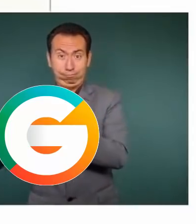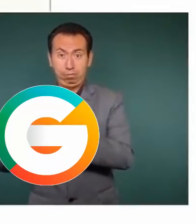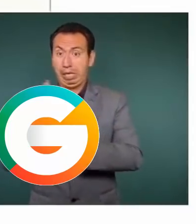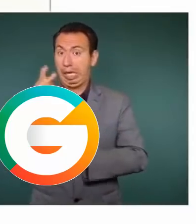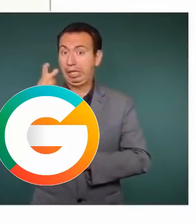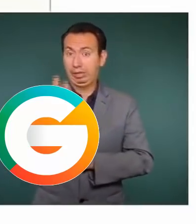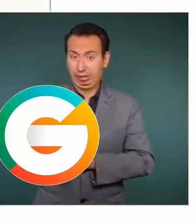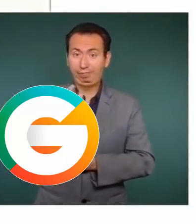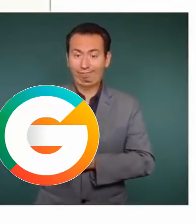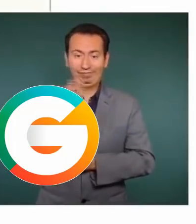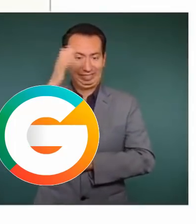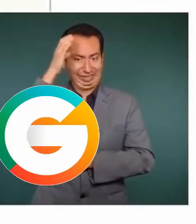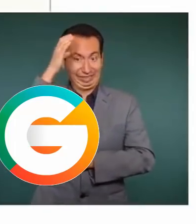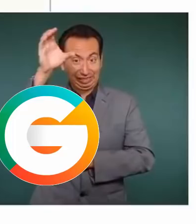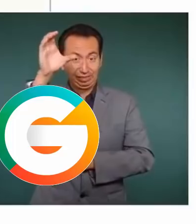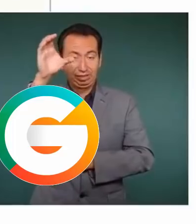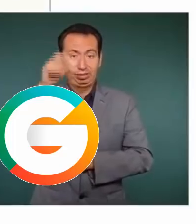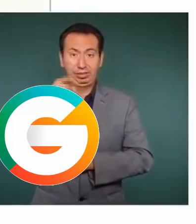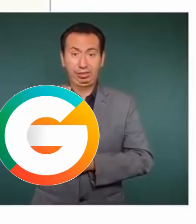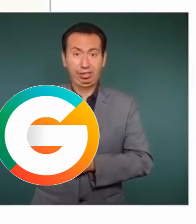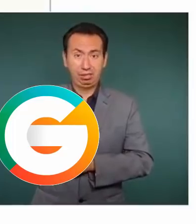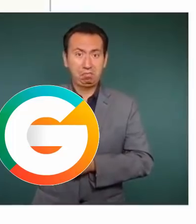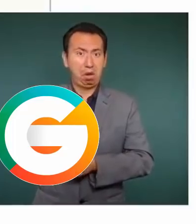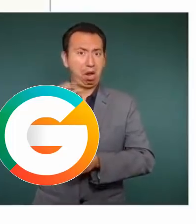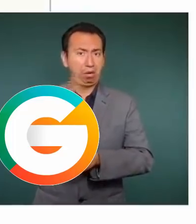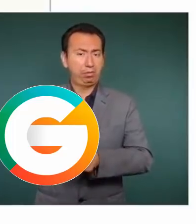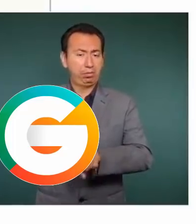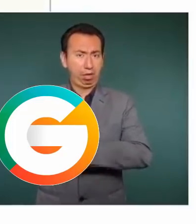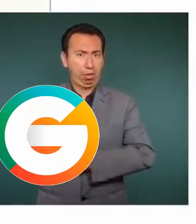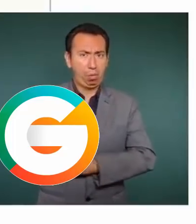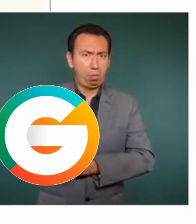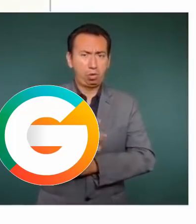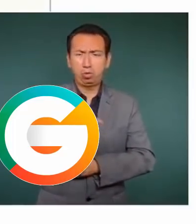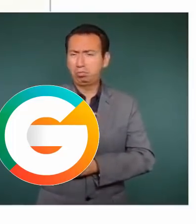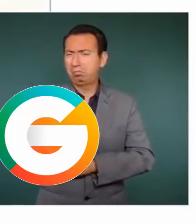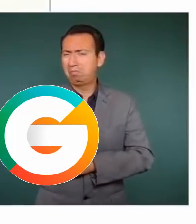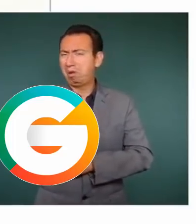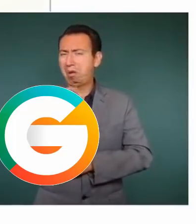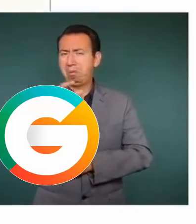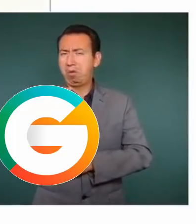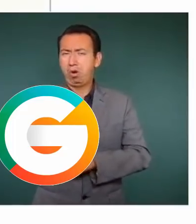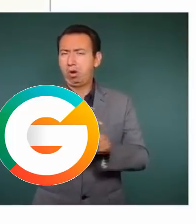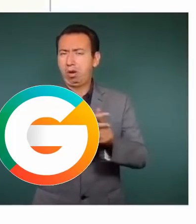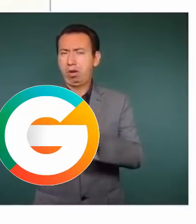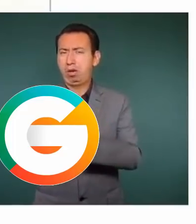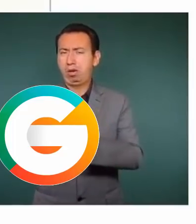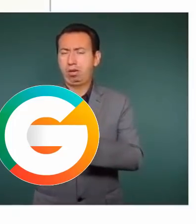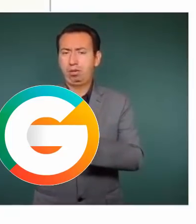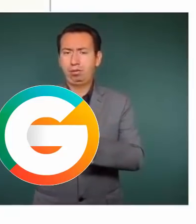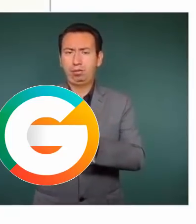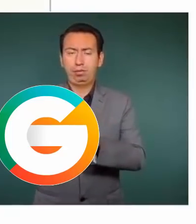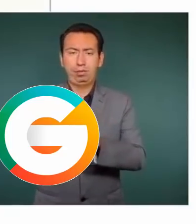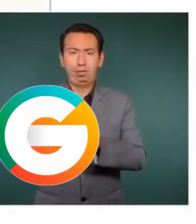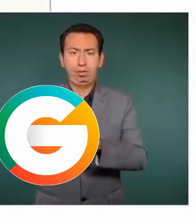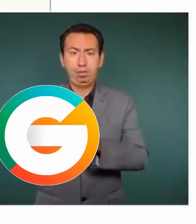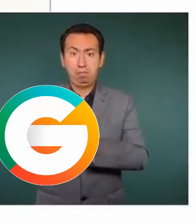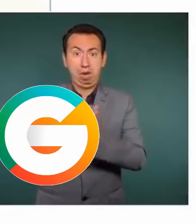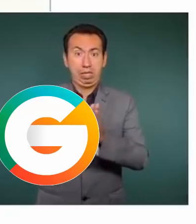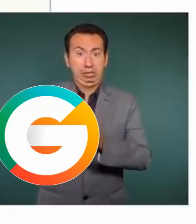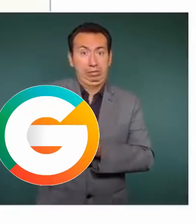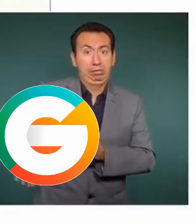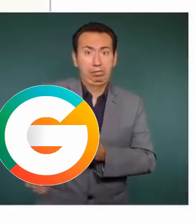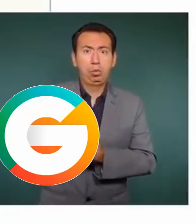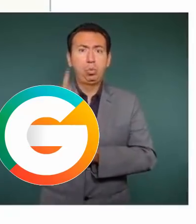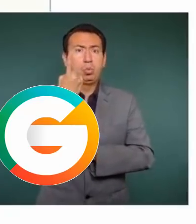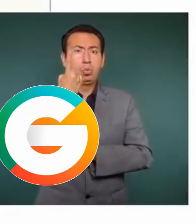delito que tiene poca presencia aquí en el Estado. En el último mes tenemos